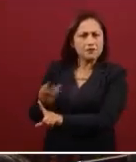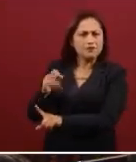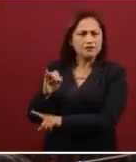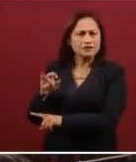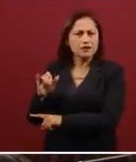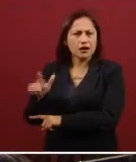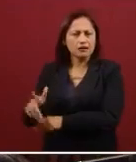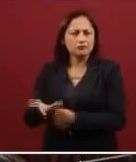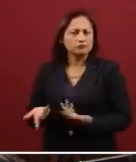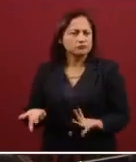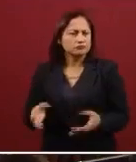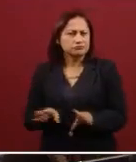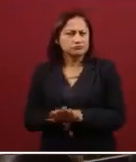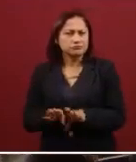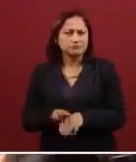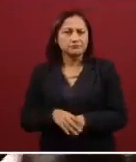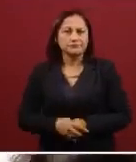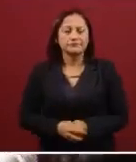distinto.